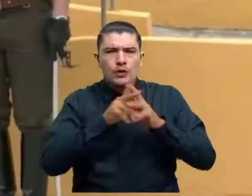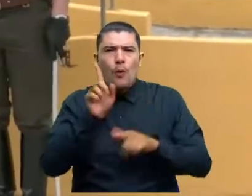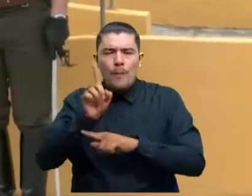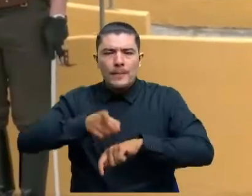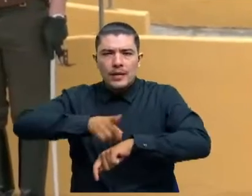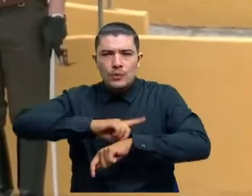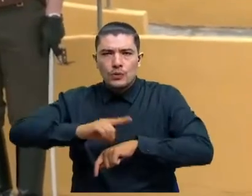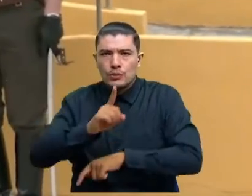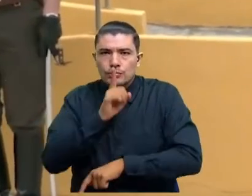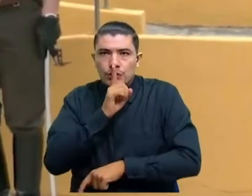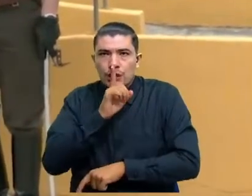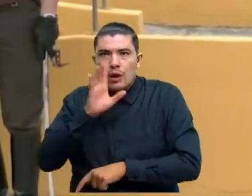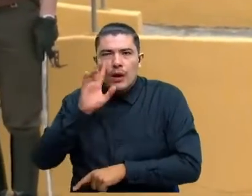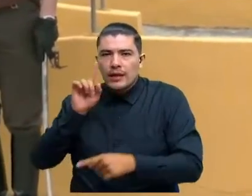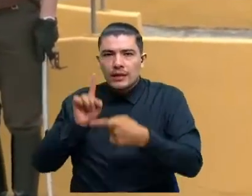policías víctimas del conflicto en colombia